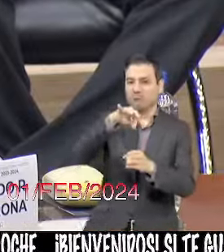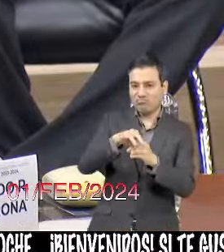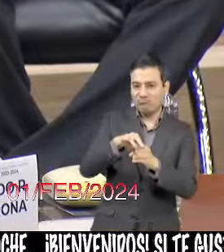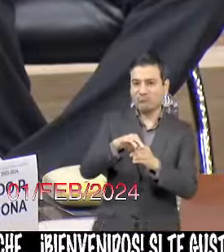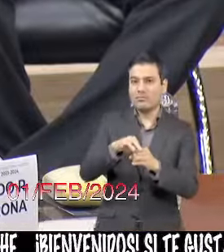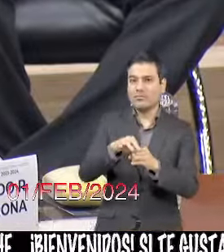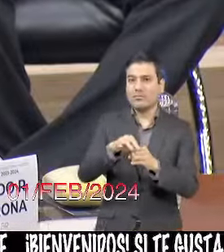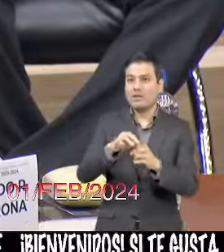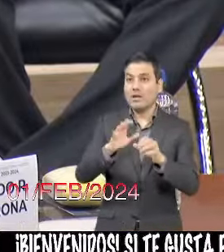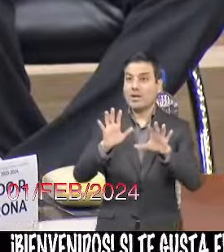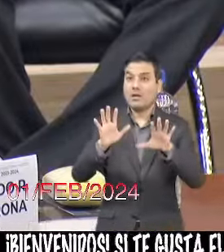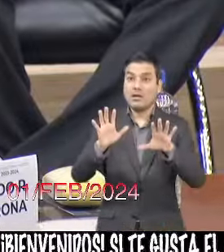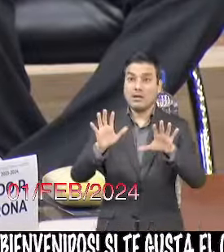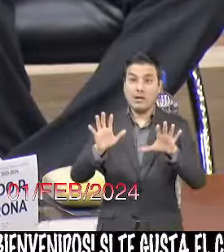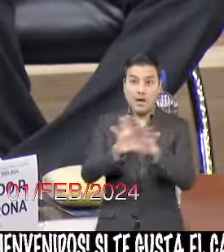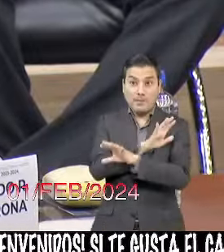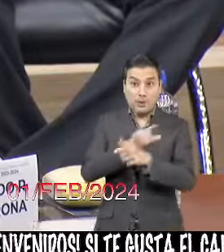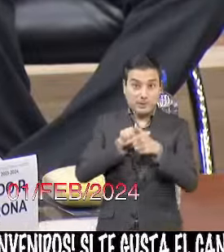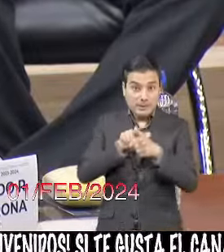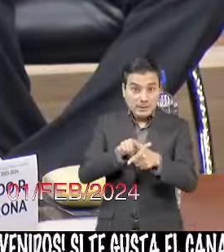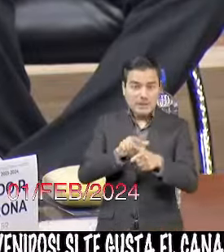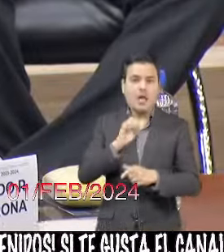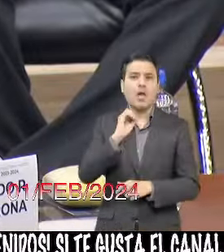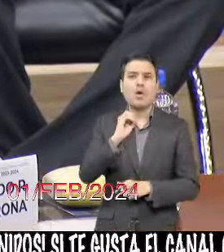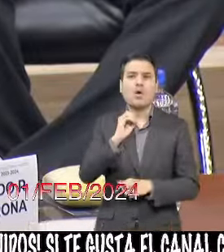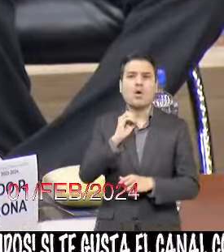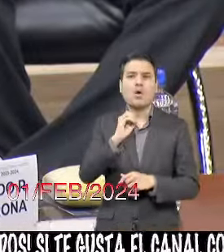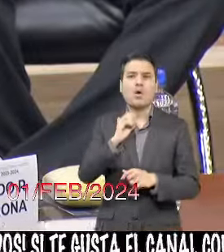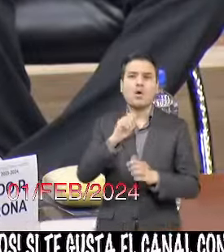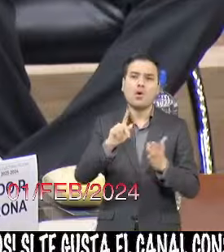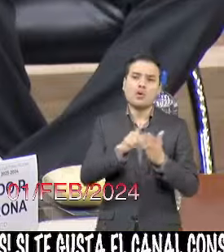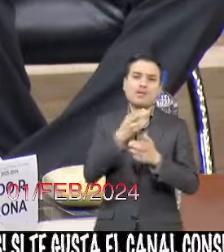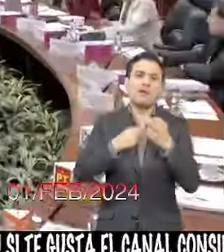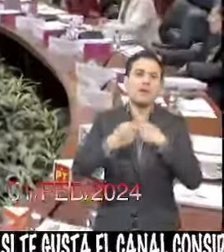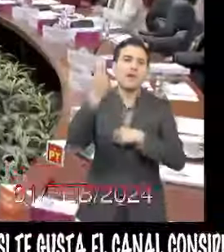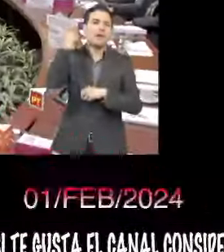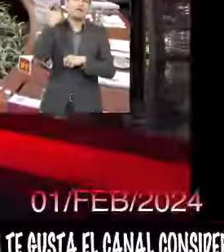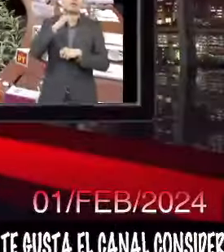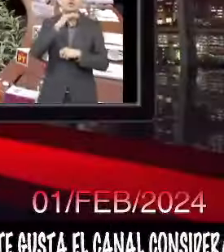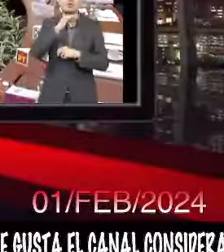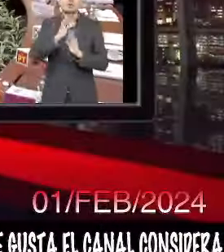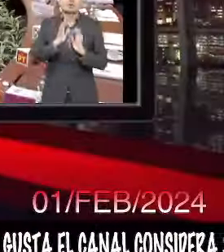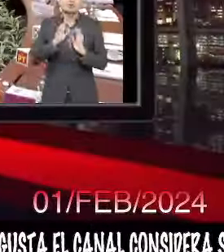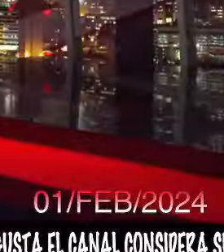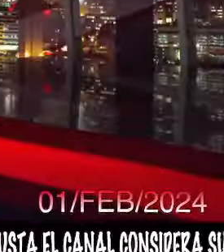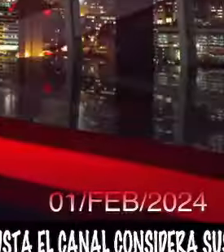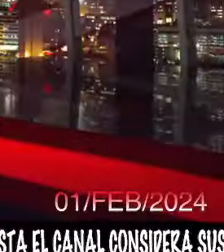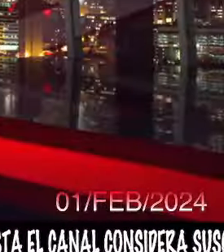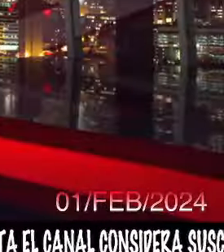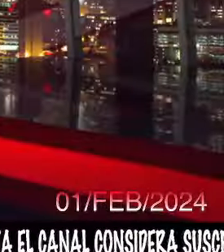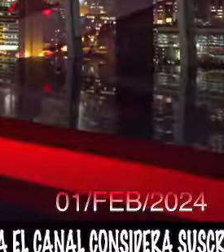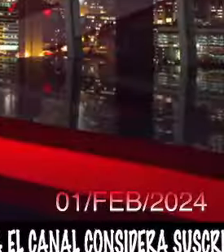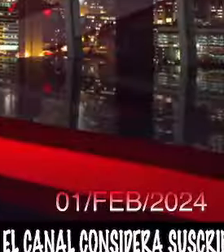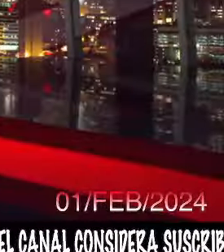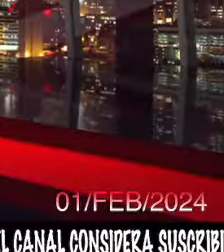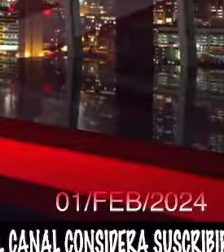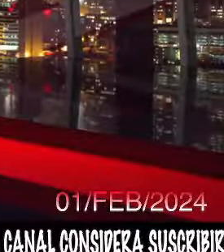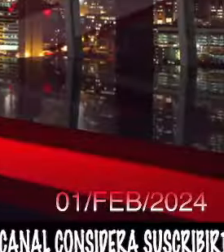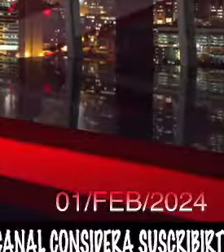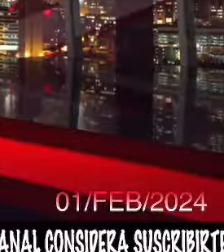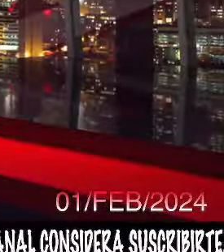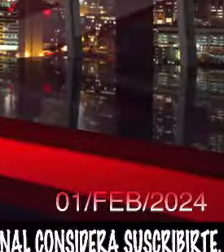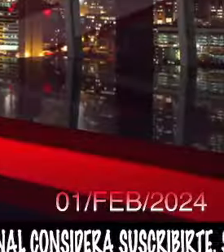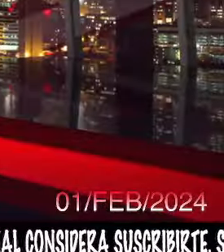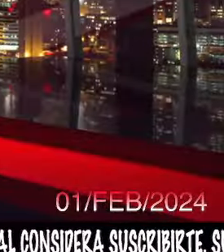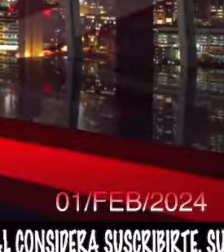transformación o regresa la corrupción. Muchas gracias por su atención. Se incorporó el diputado, bueno, Marco Antonio Mendoza. Pues